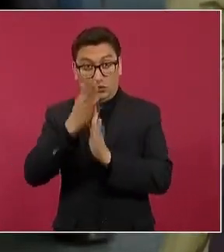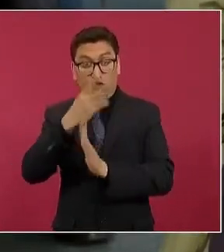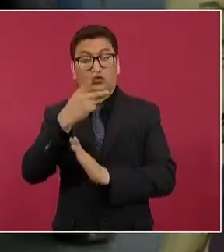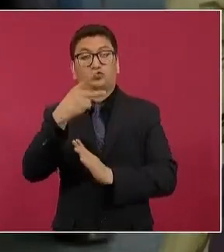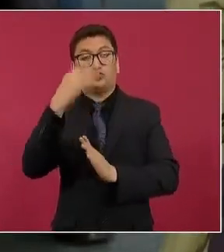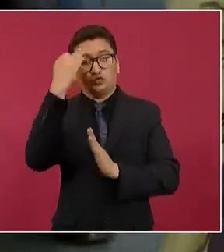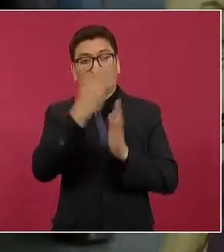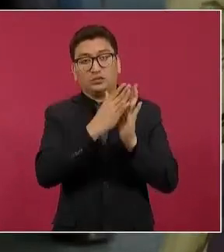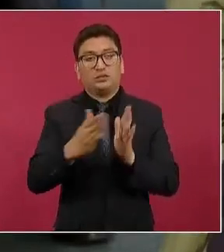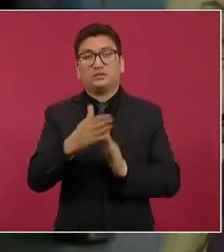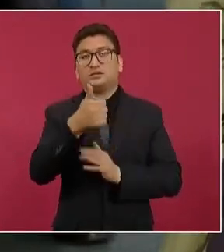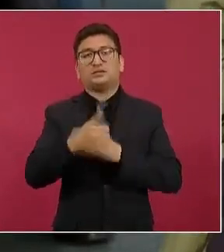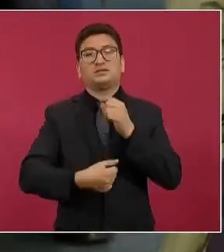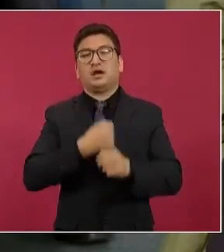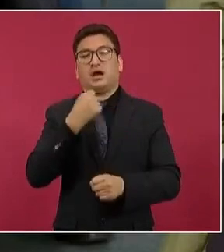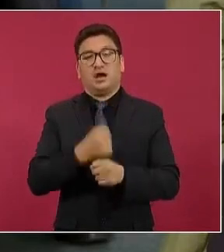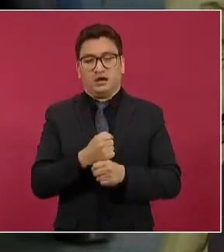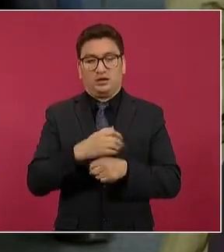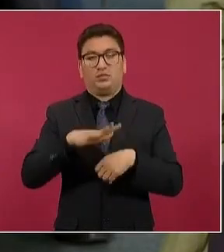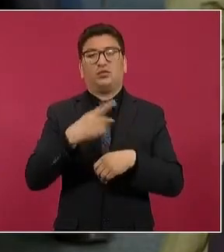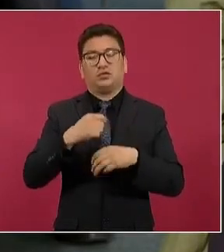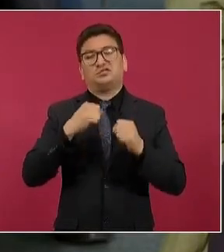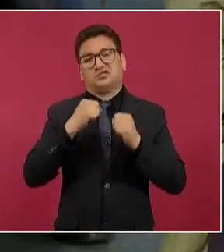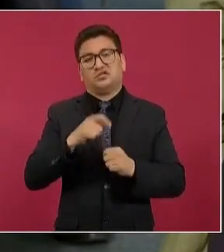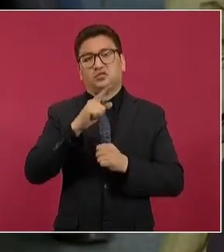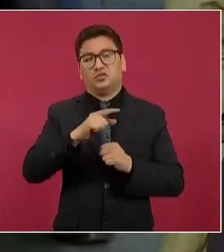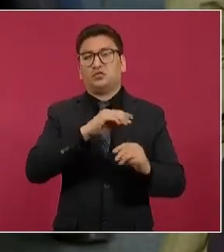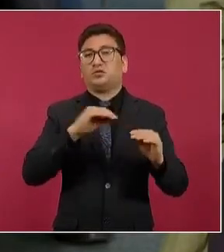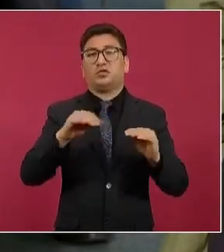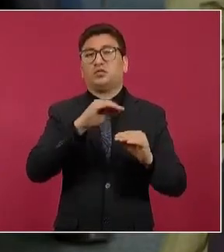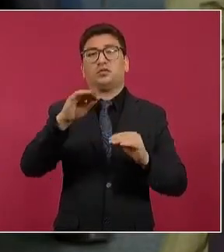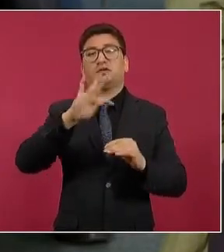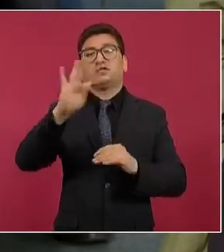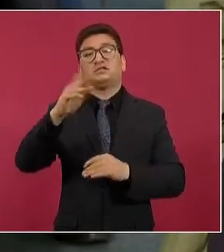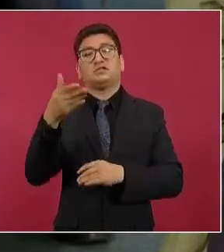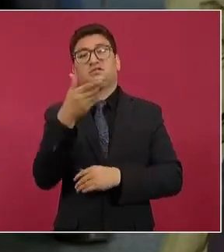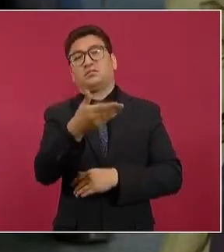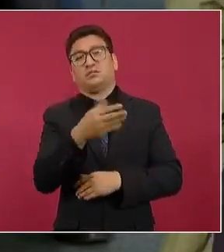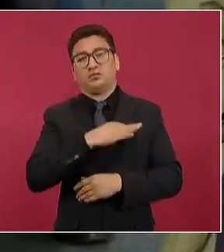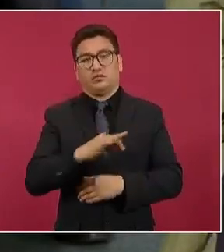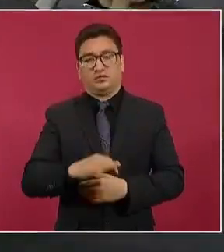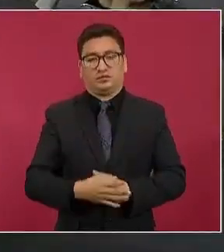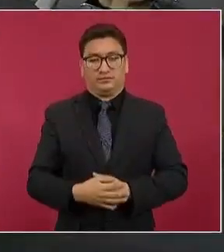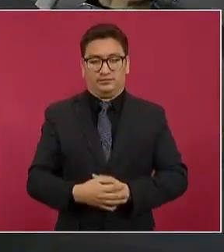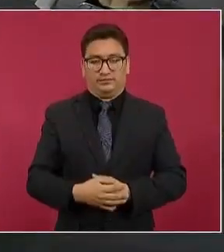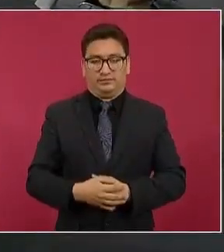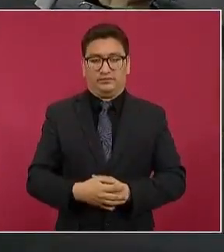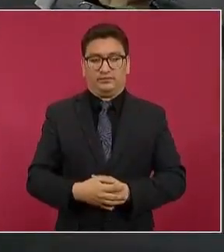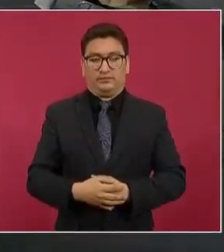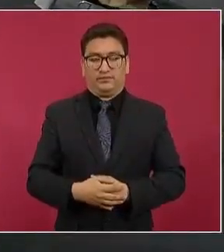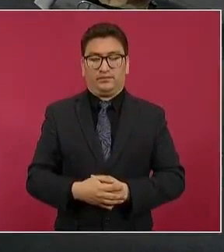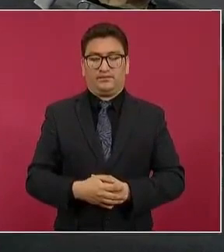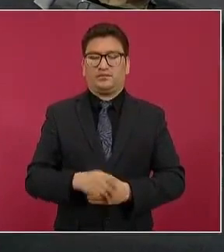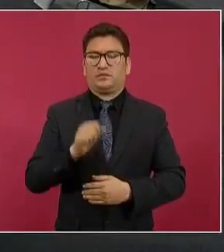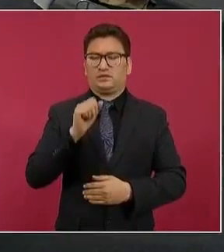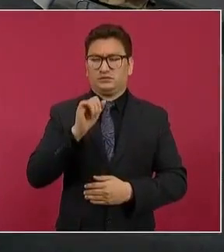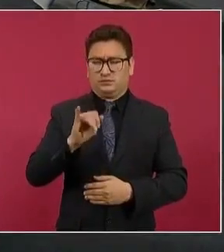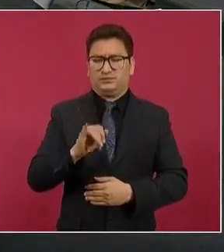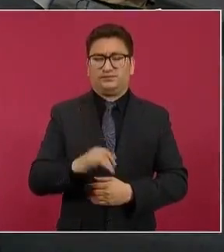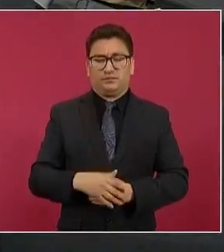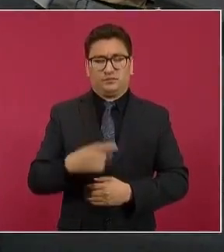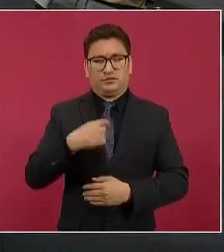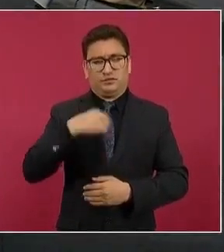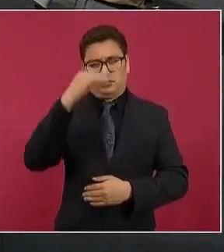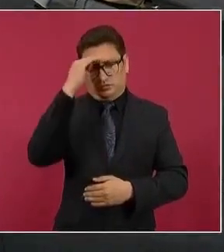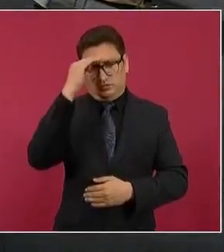sexenio, porque seguramente ahora que esté en la gira le harán esta misma petición. Gracias. Sí, yo pienso que